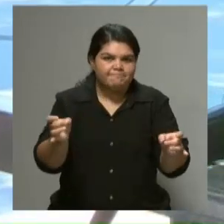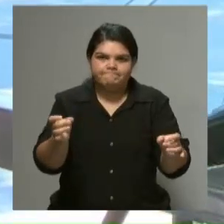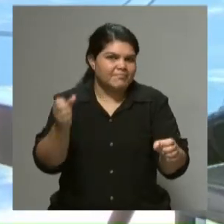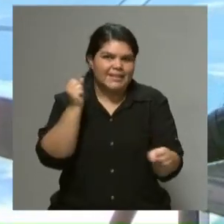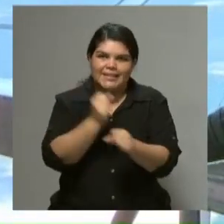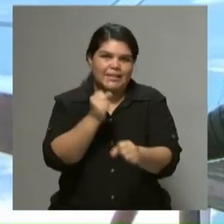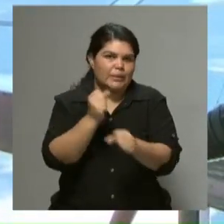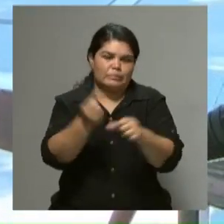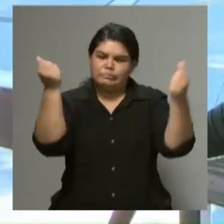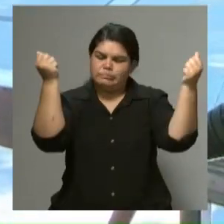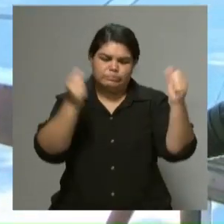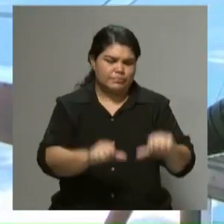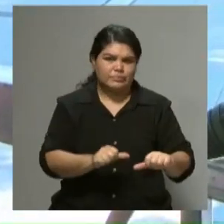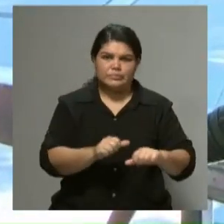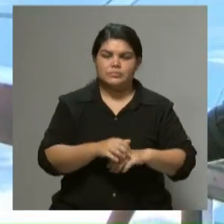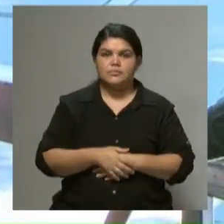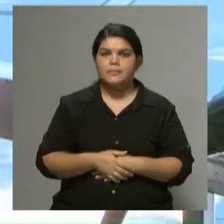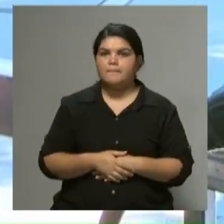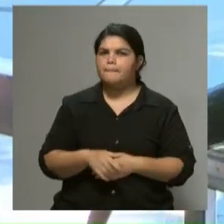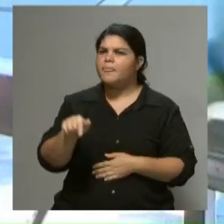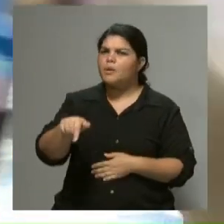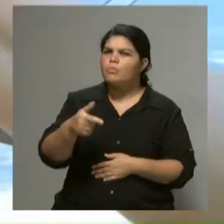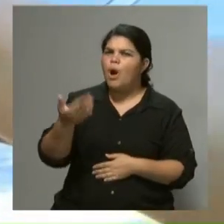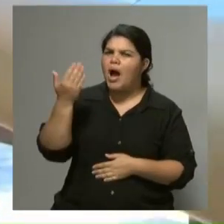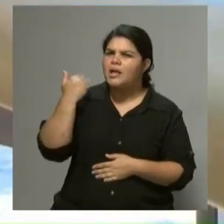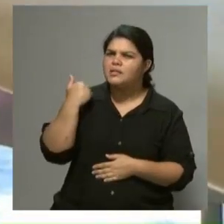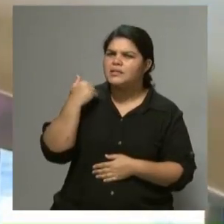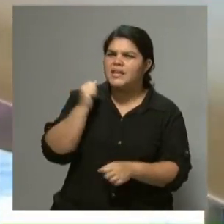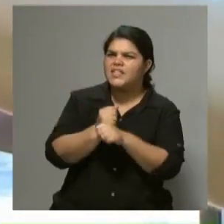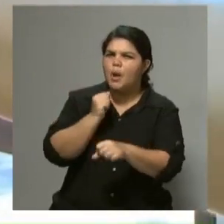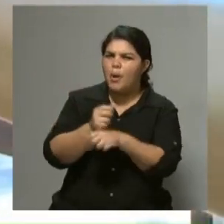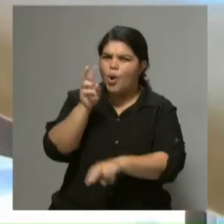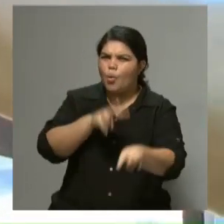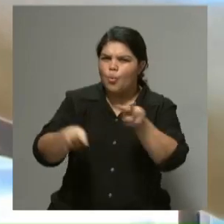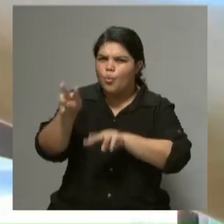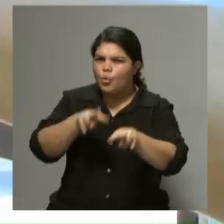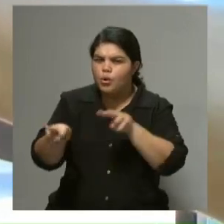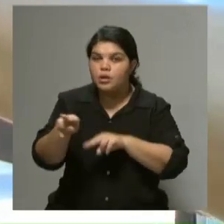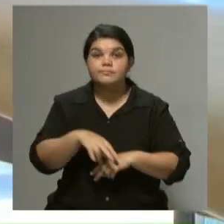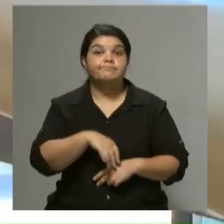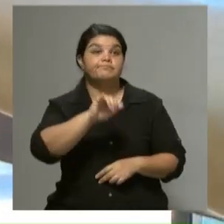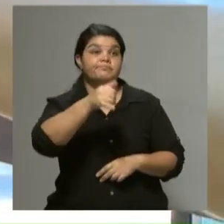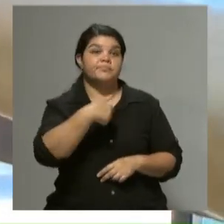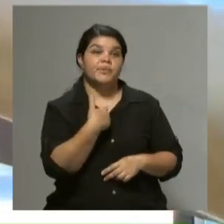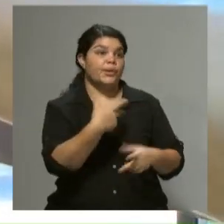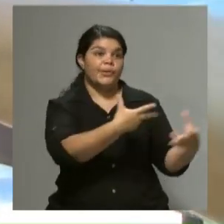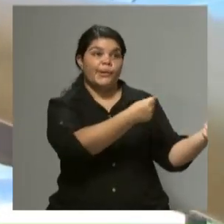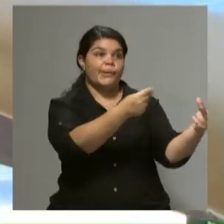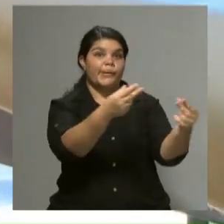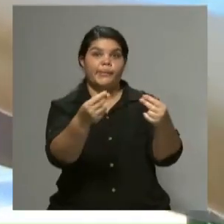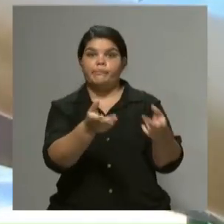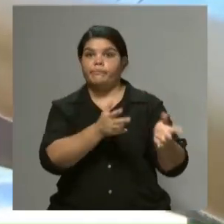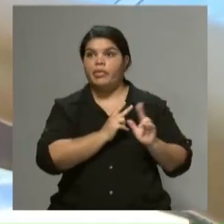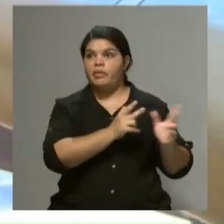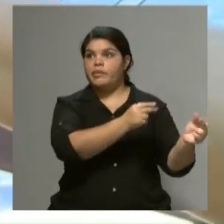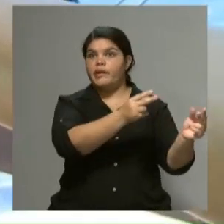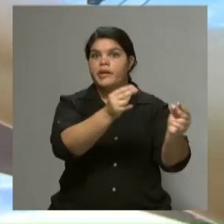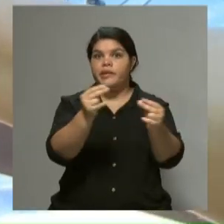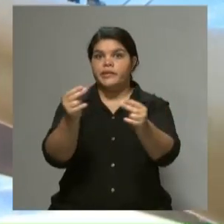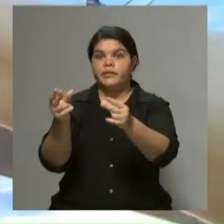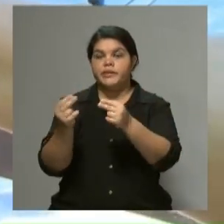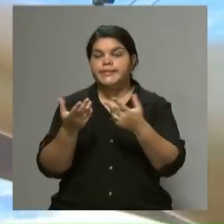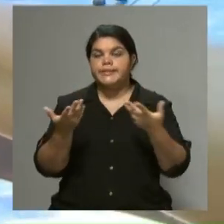momento buscaste un trabajo quizás permanente? Sí, pero he rebotado mucho porque el tema de la pandemia empezaron a sacar gente, así que